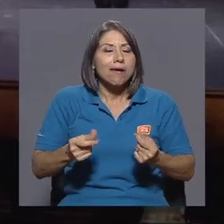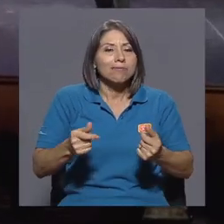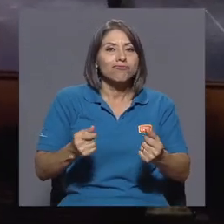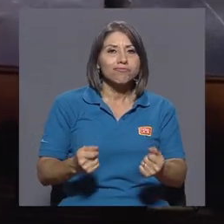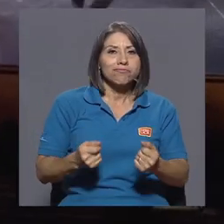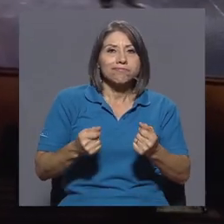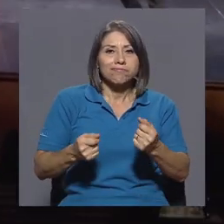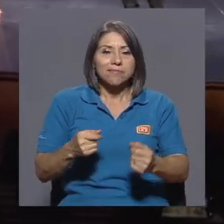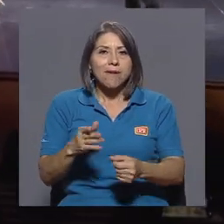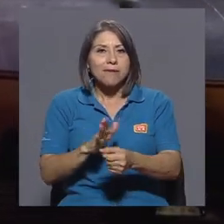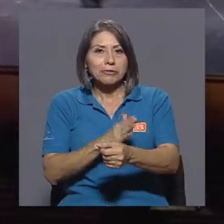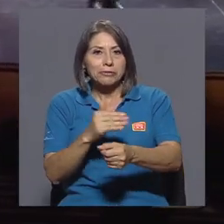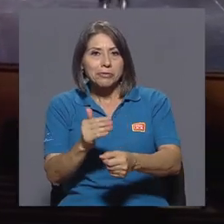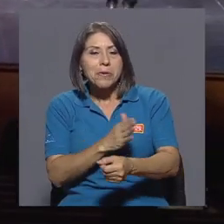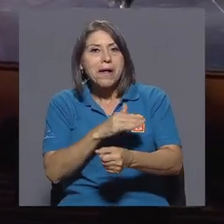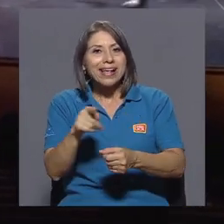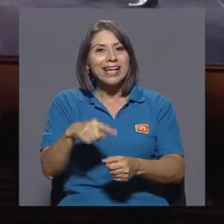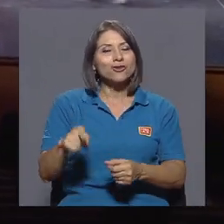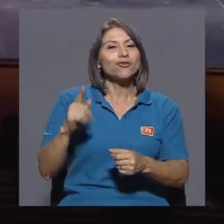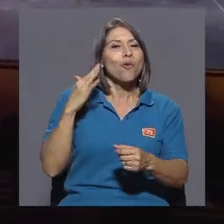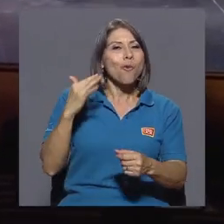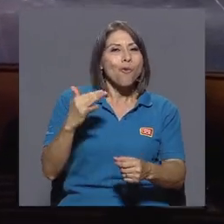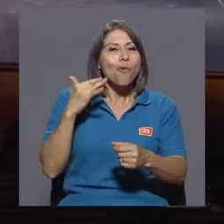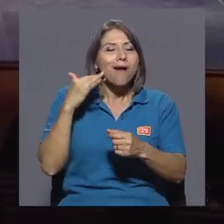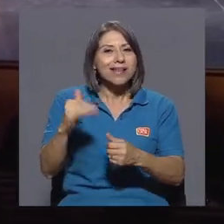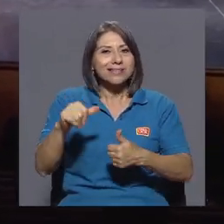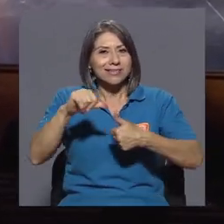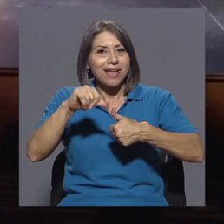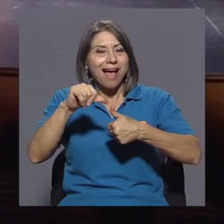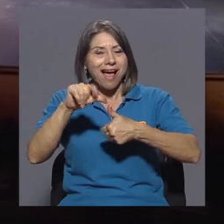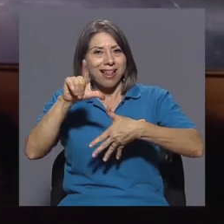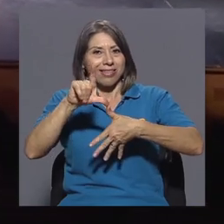son ritmos centroamericanos, latinoamericanos.